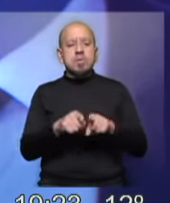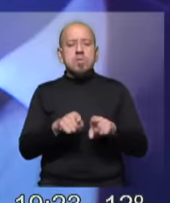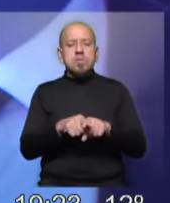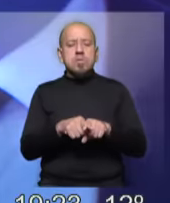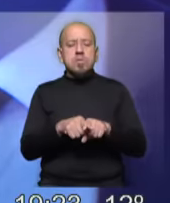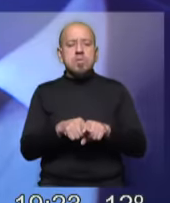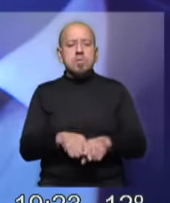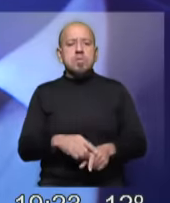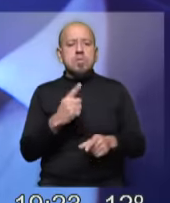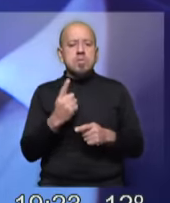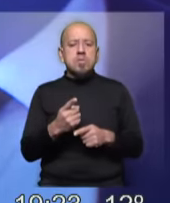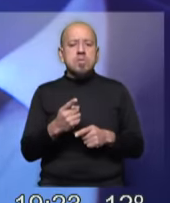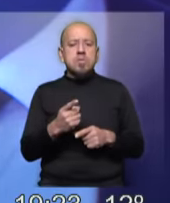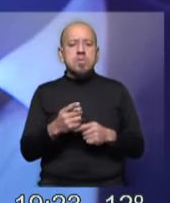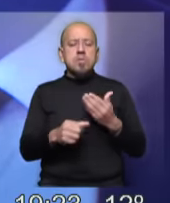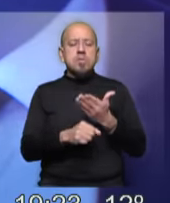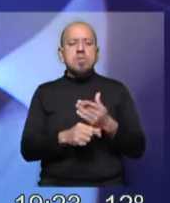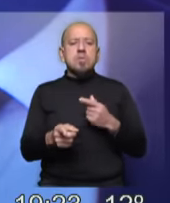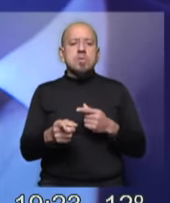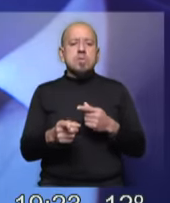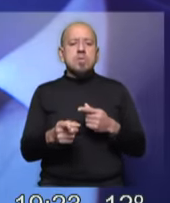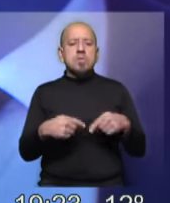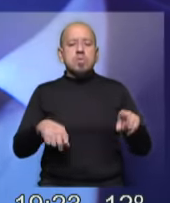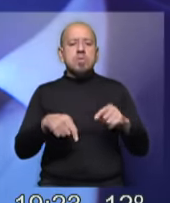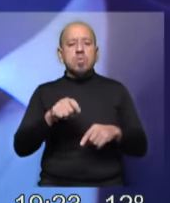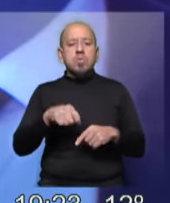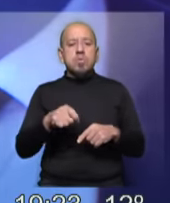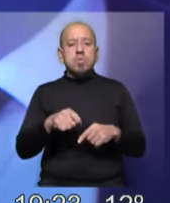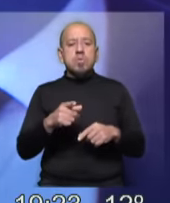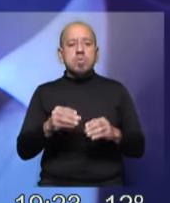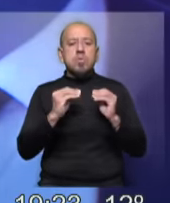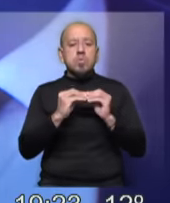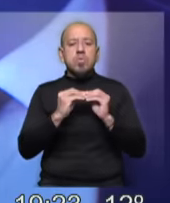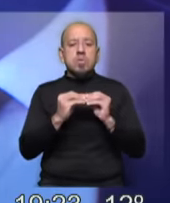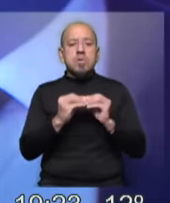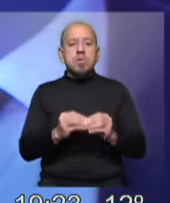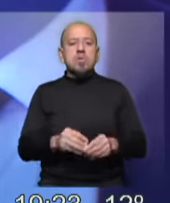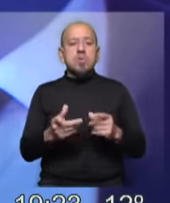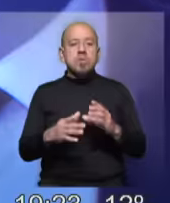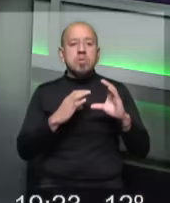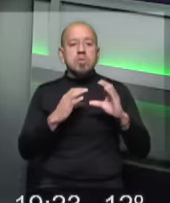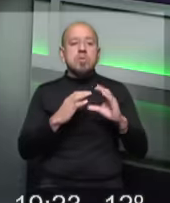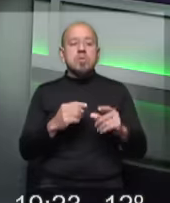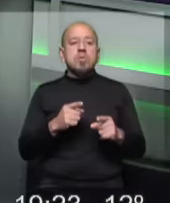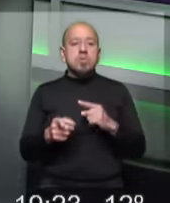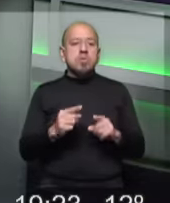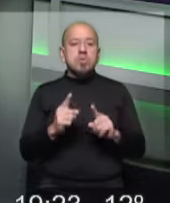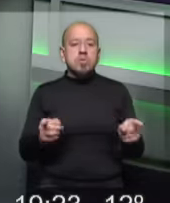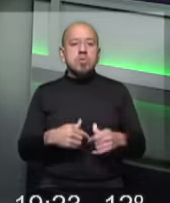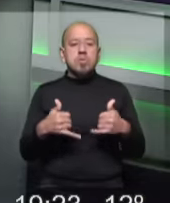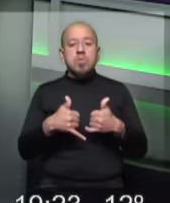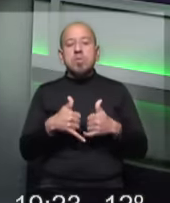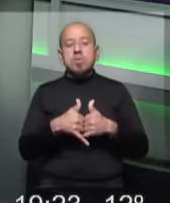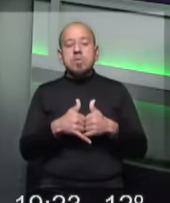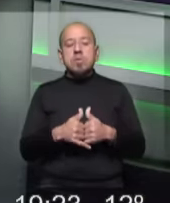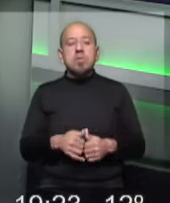el primer audio le iba a solicitar a la división de jurídica que consultara con respecto a comunicaciones, no concretamente sobre WhatsApp. Y esto es lo